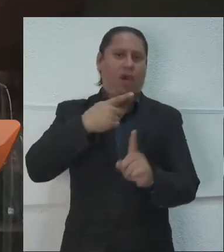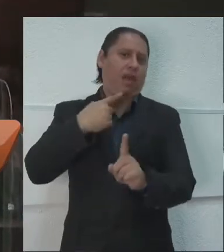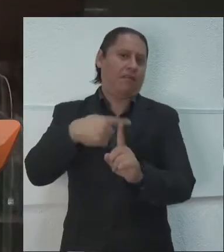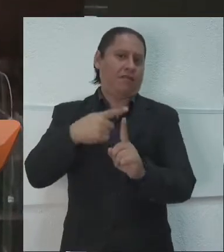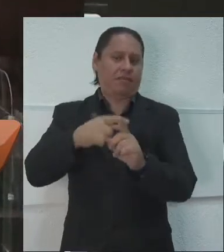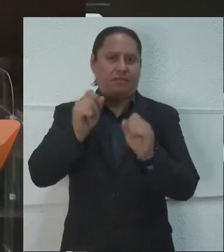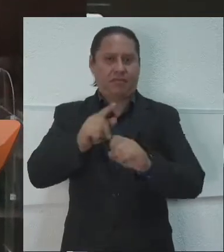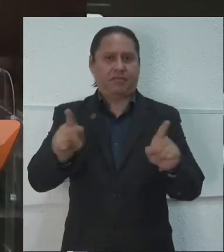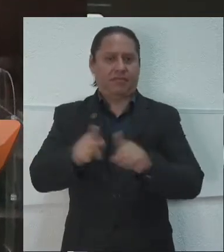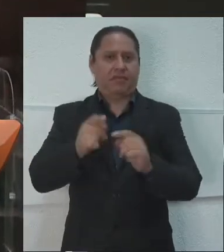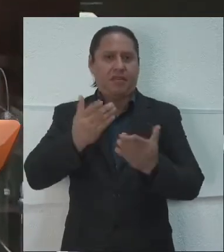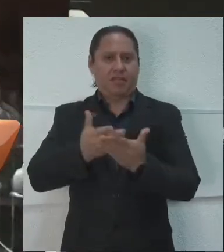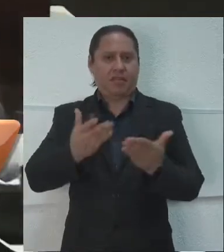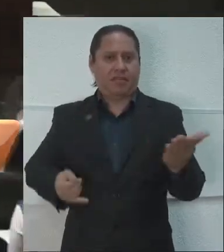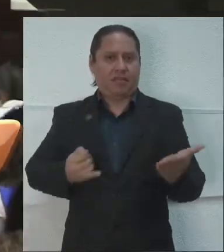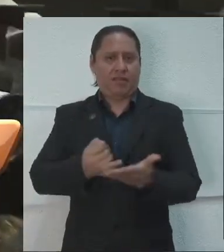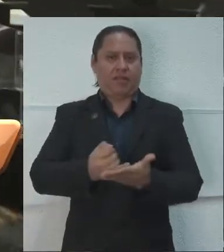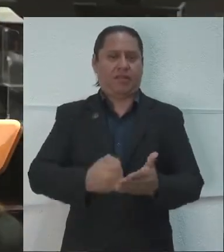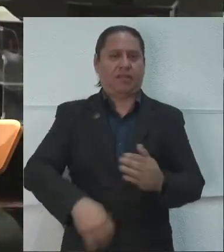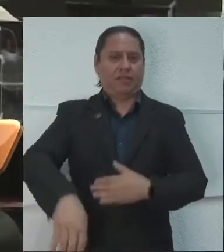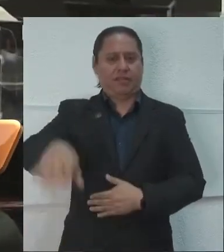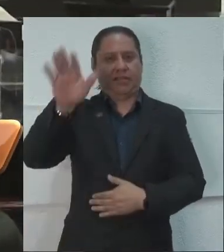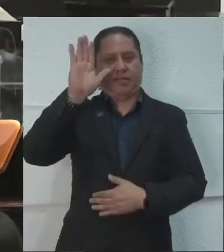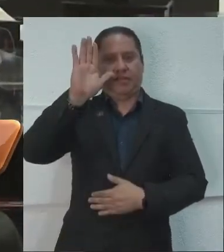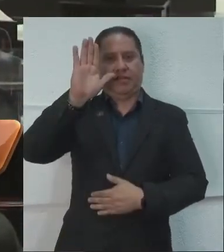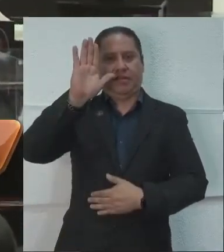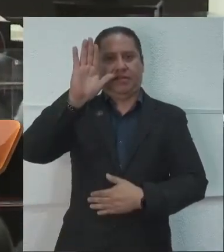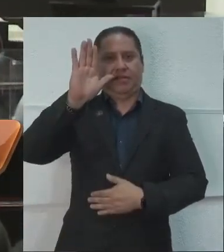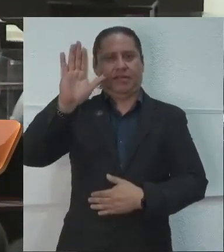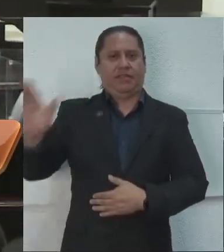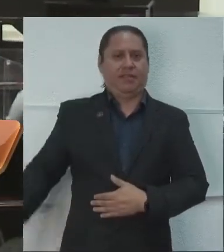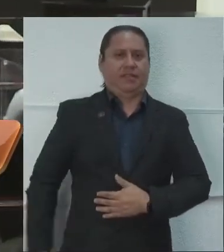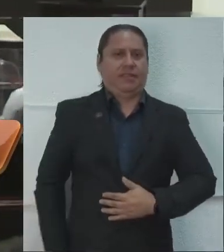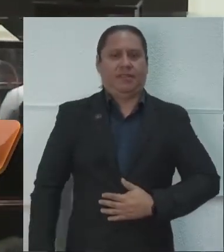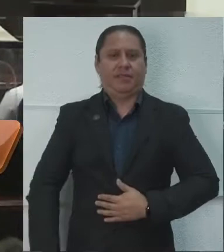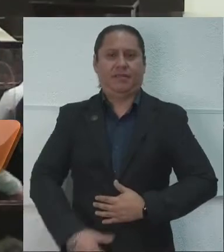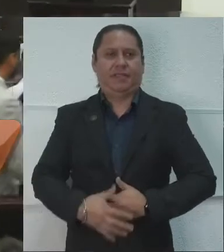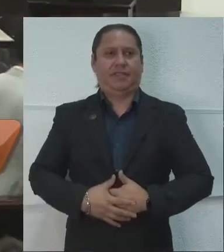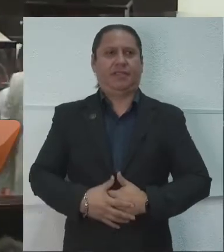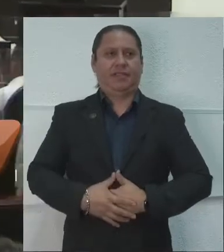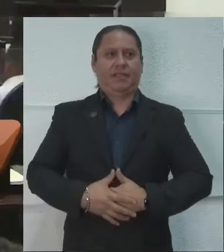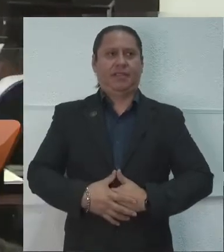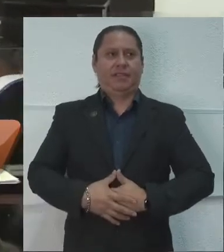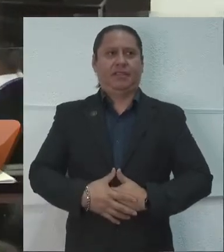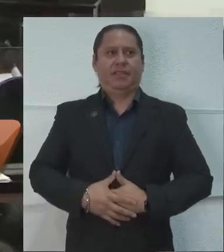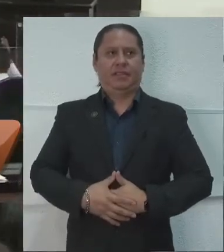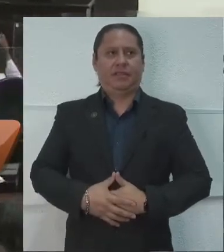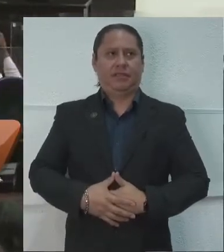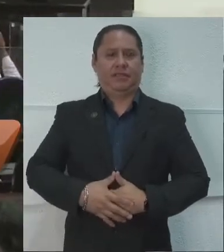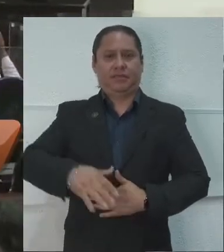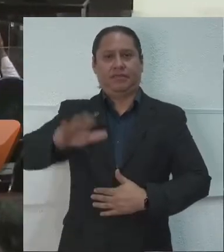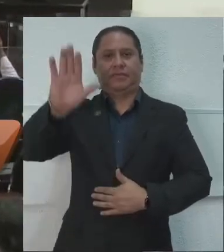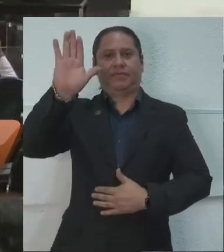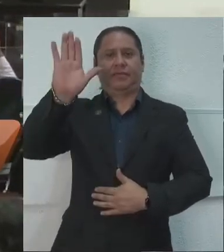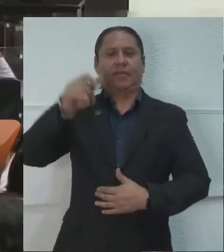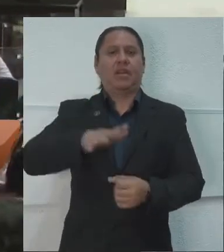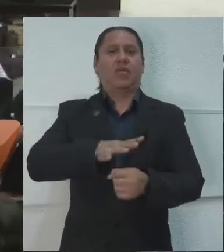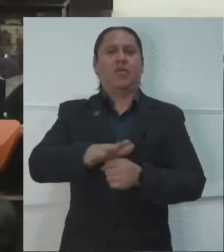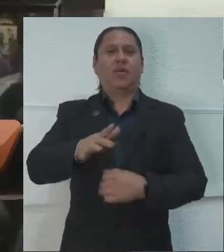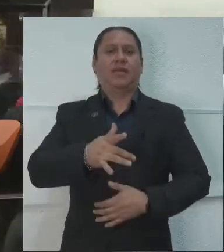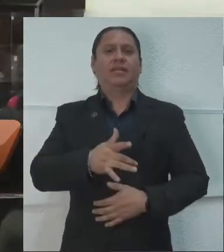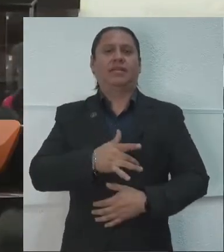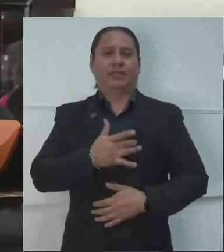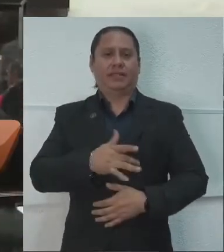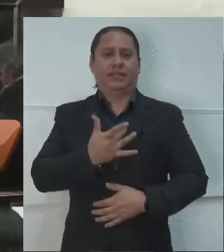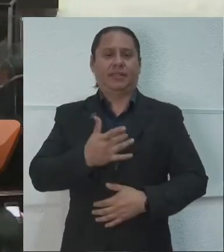del mismo, sírvanse manifestarlo en este momento levantando la mano. ¿En qué sentido su participación,